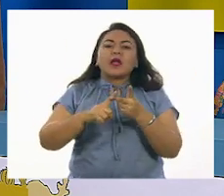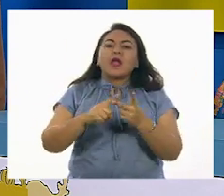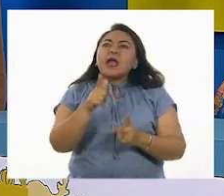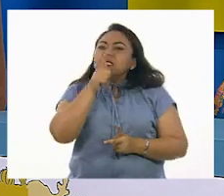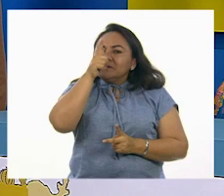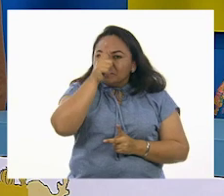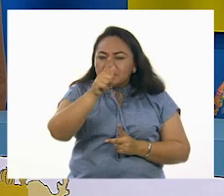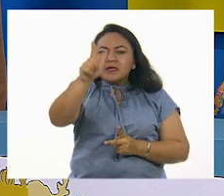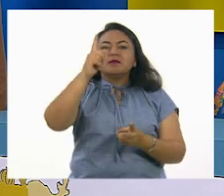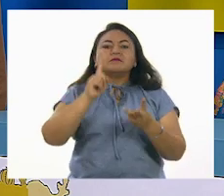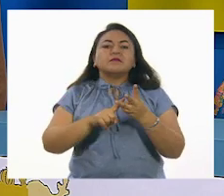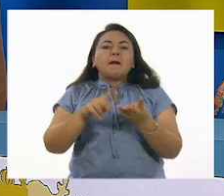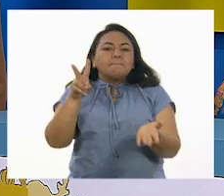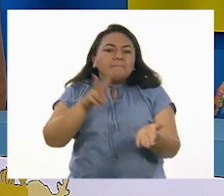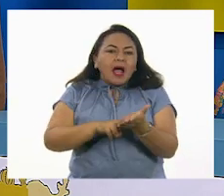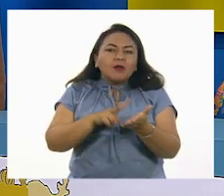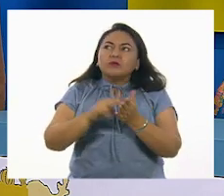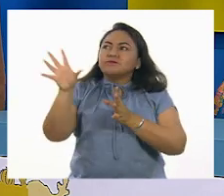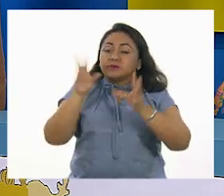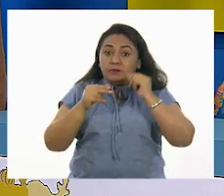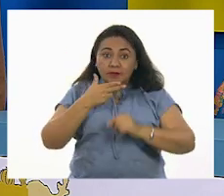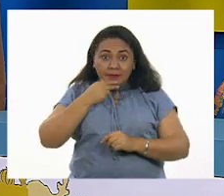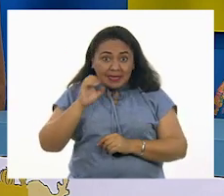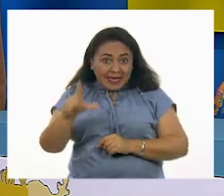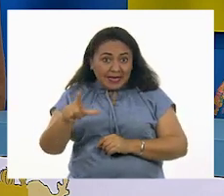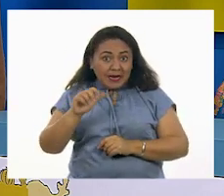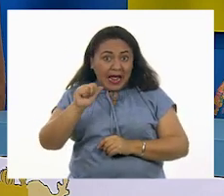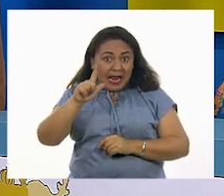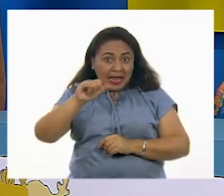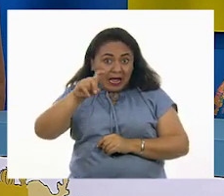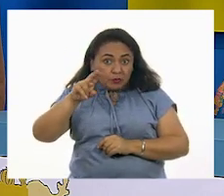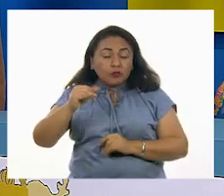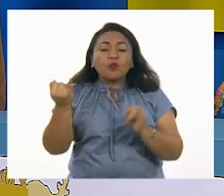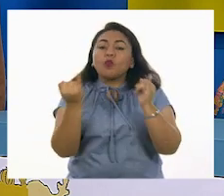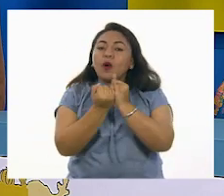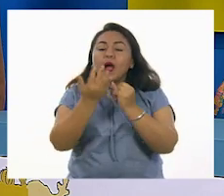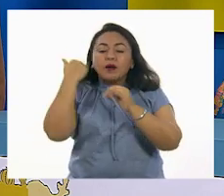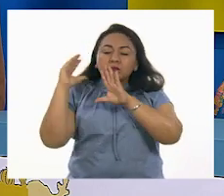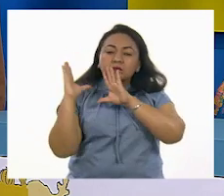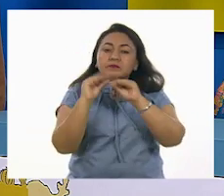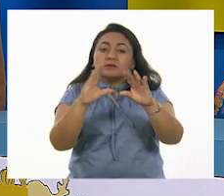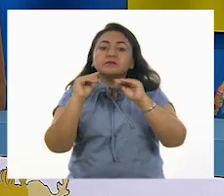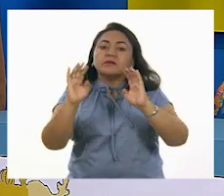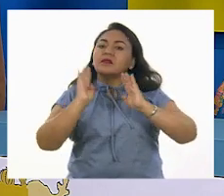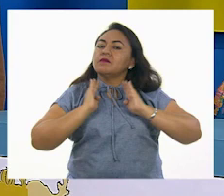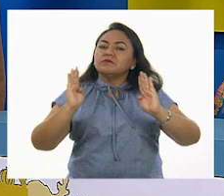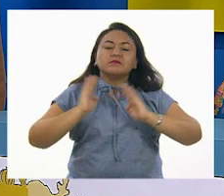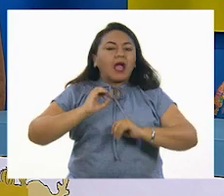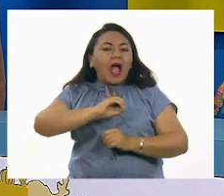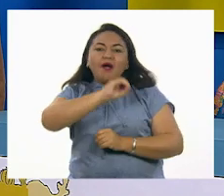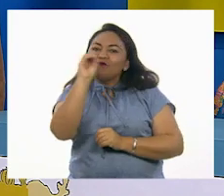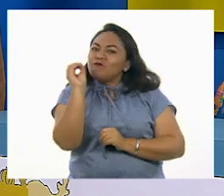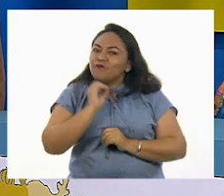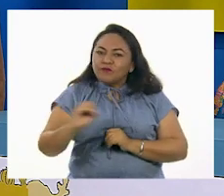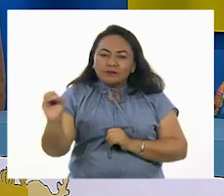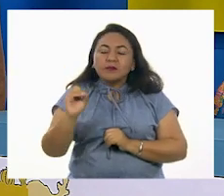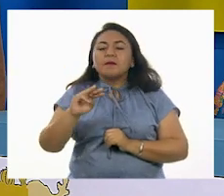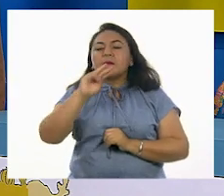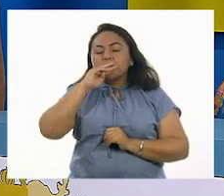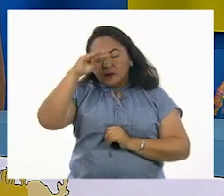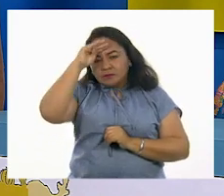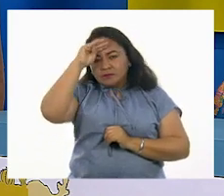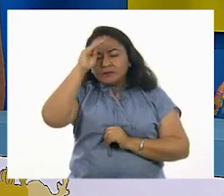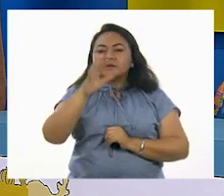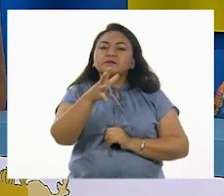valores. Alejandro Magno fue educado en un contexto donde la educación militar era fundamental, por lo que su madre contrató